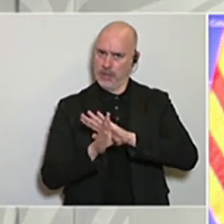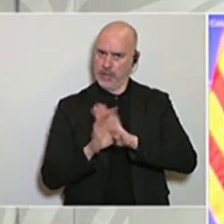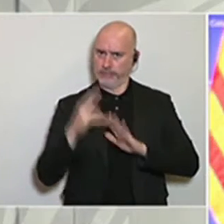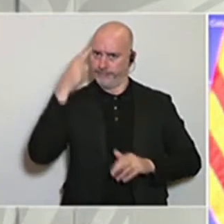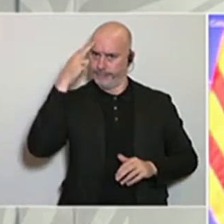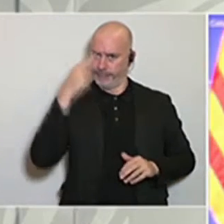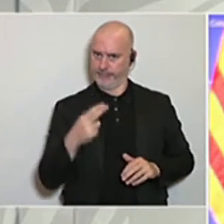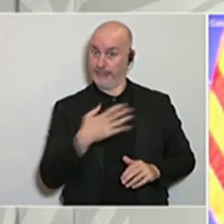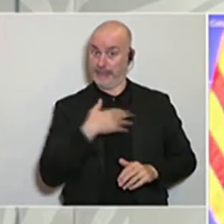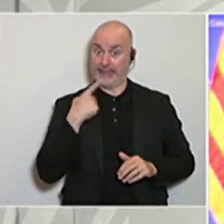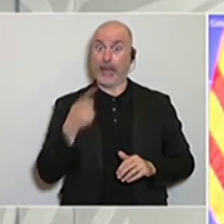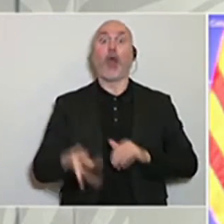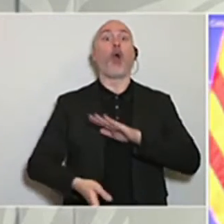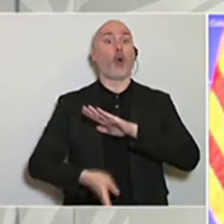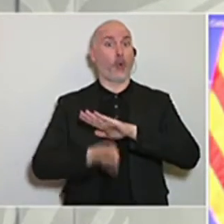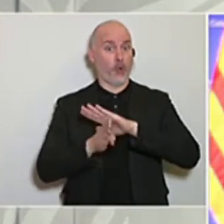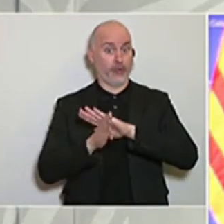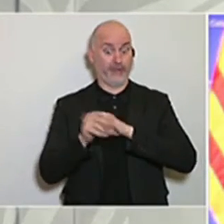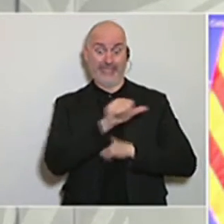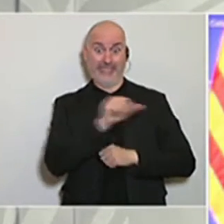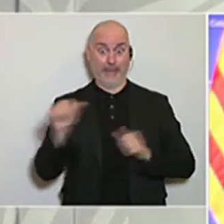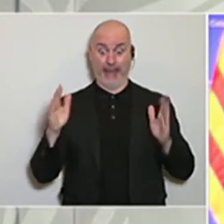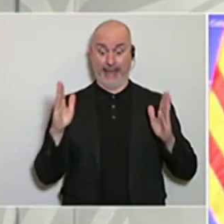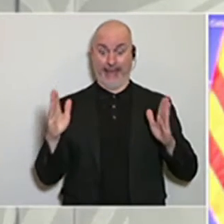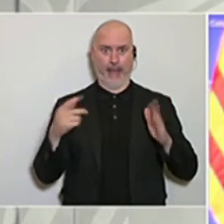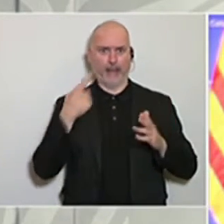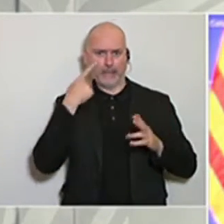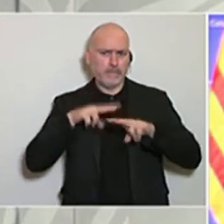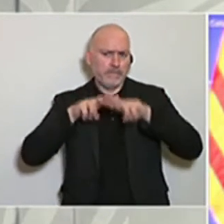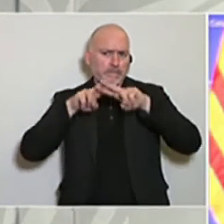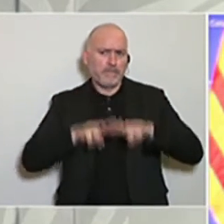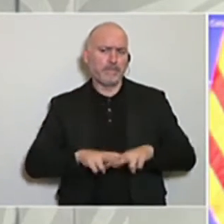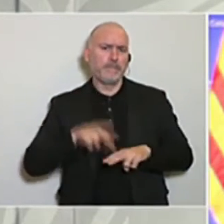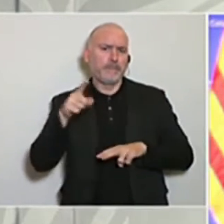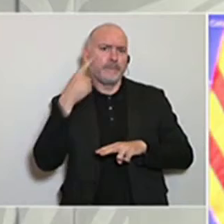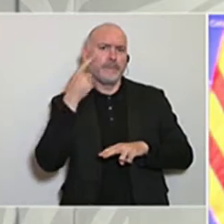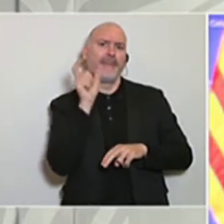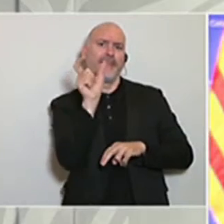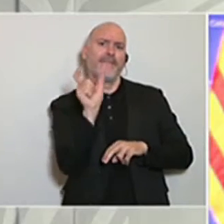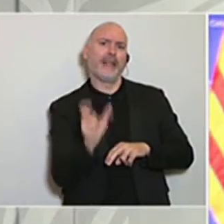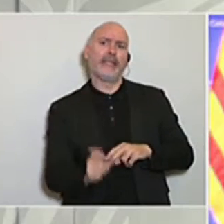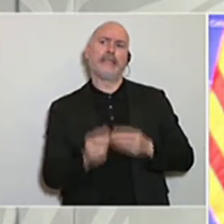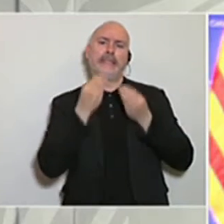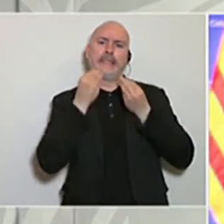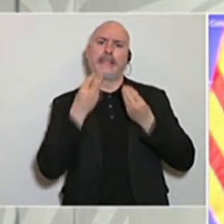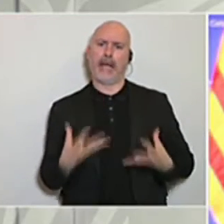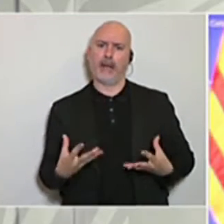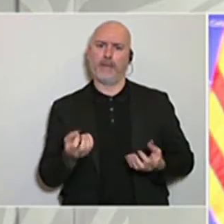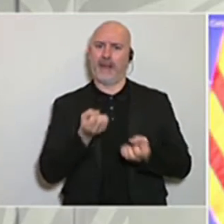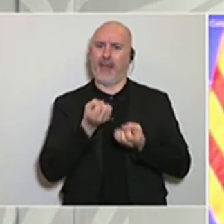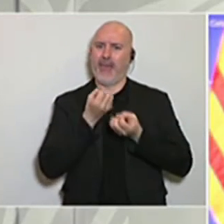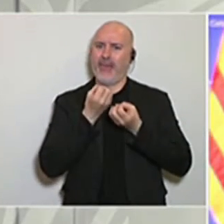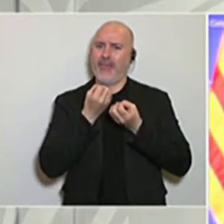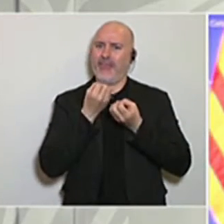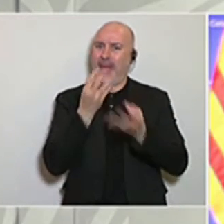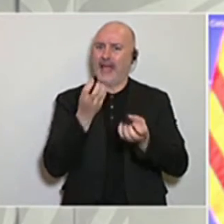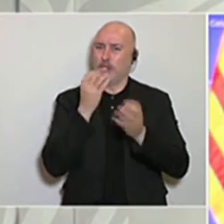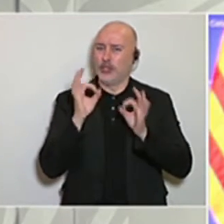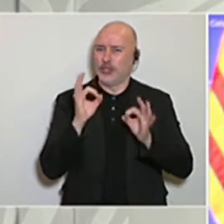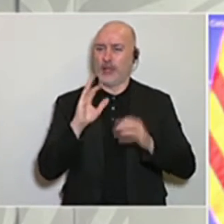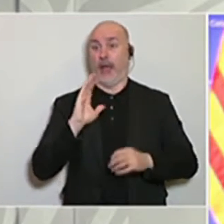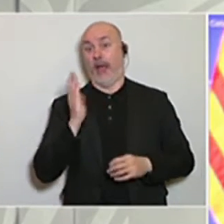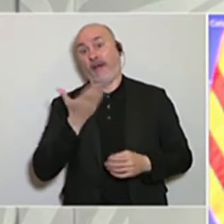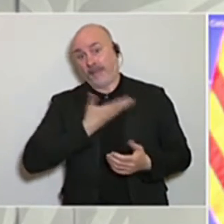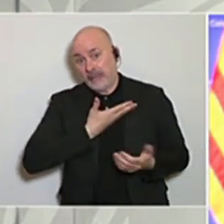seguir observando durante esta semana la evolución de las cifras, la evolución de todos los datos referentes referentes a la